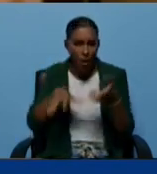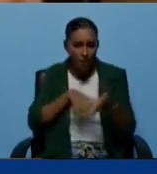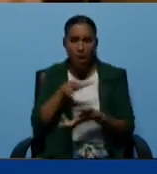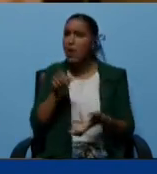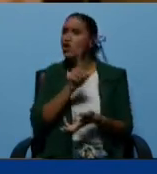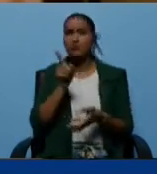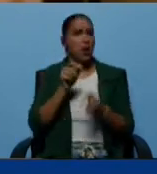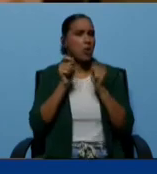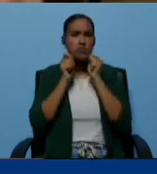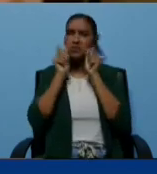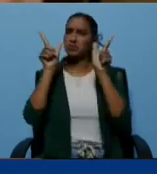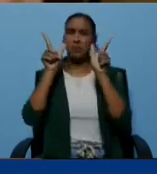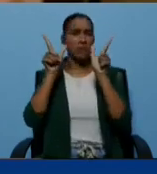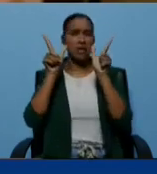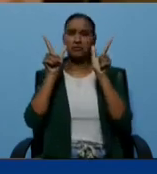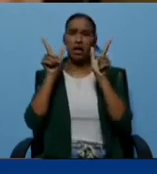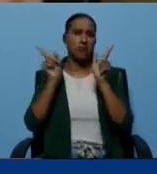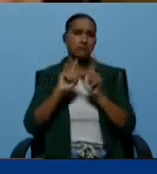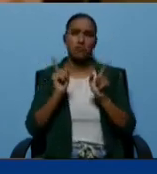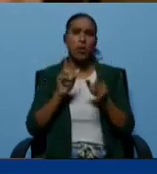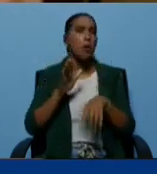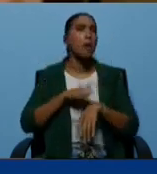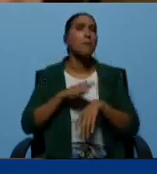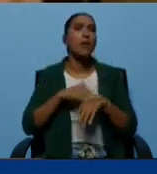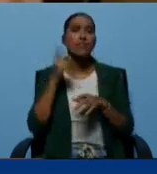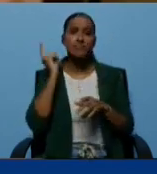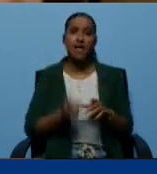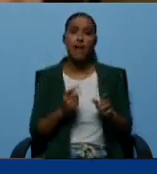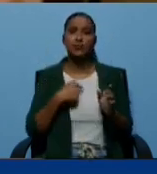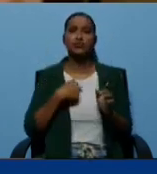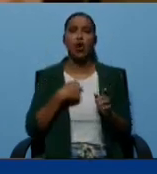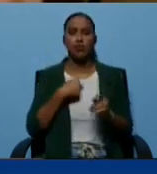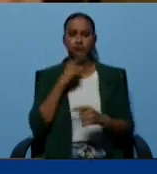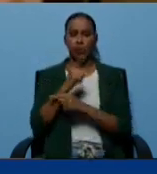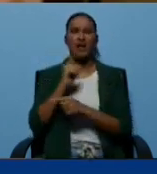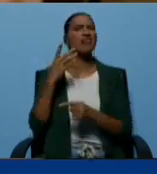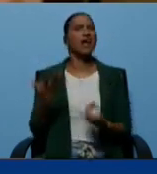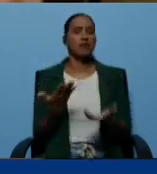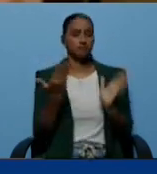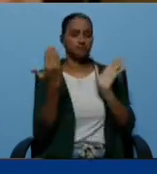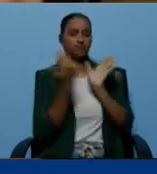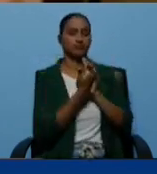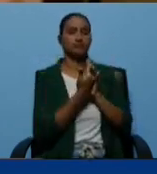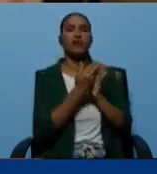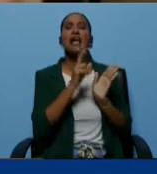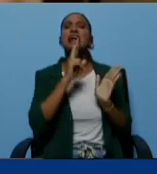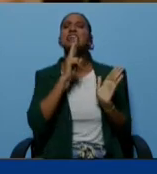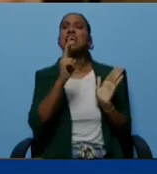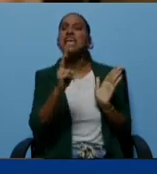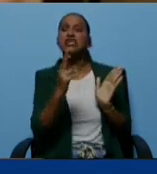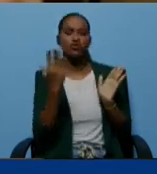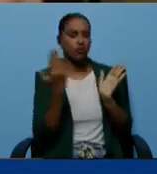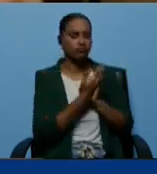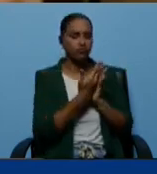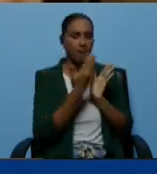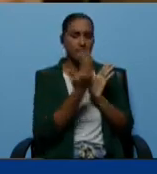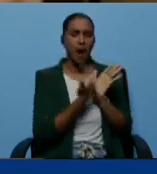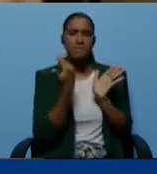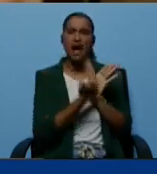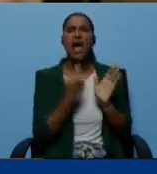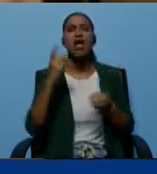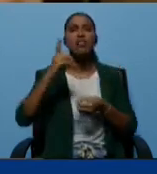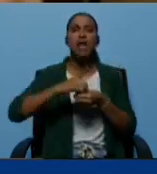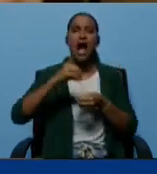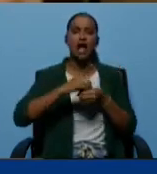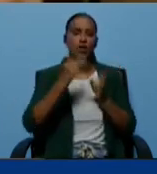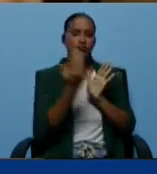Es obligatorio tener los antecedentes. El domingo 22 de octubre del año 2023 se realizaron